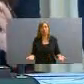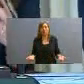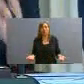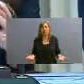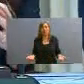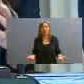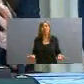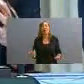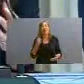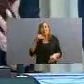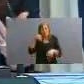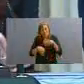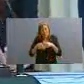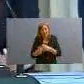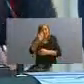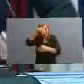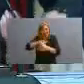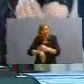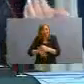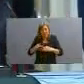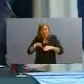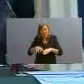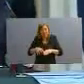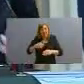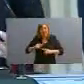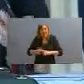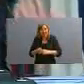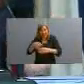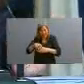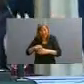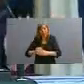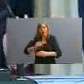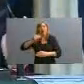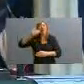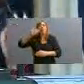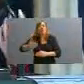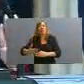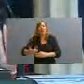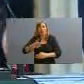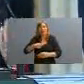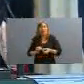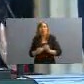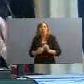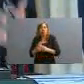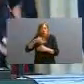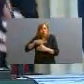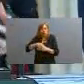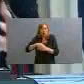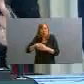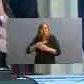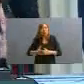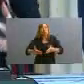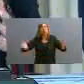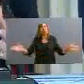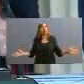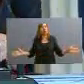Llevar la interna de los partidos hacia afuera, por afuera de las burocracias político-partidarias, y de esta manera